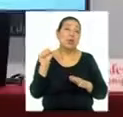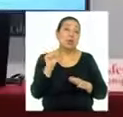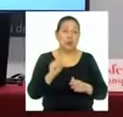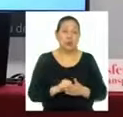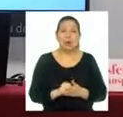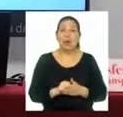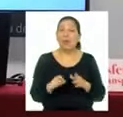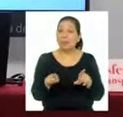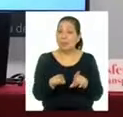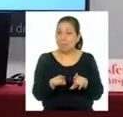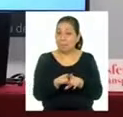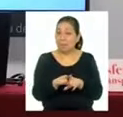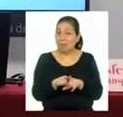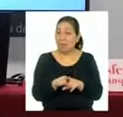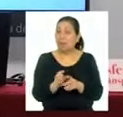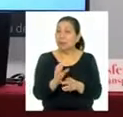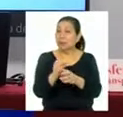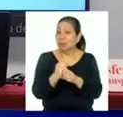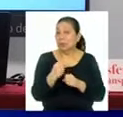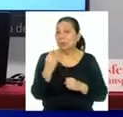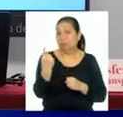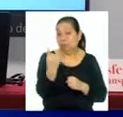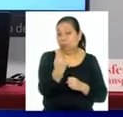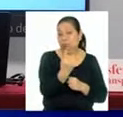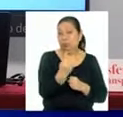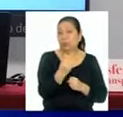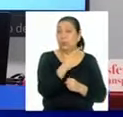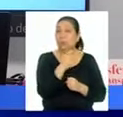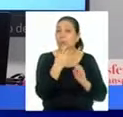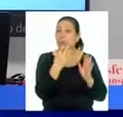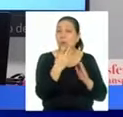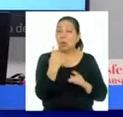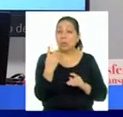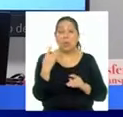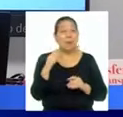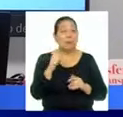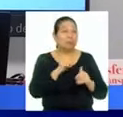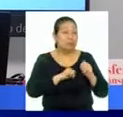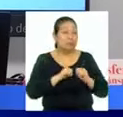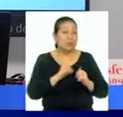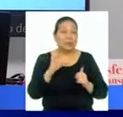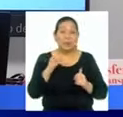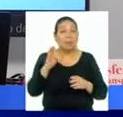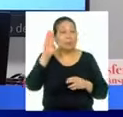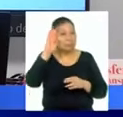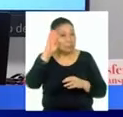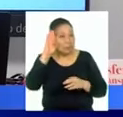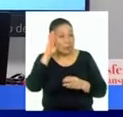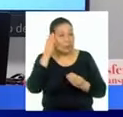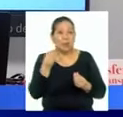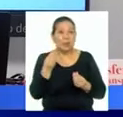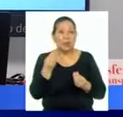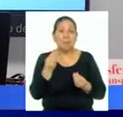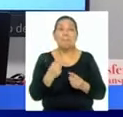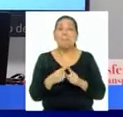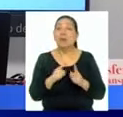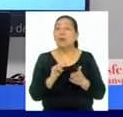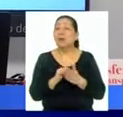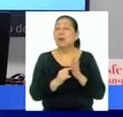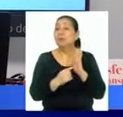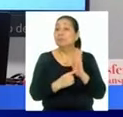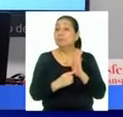soles. También se ha reparado individualmente a 191 víctimas civiles, militares y policiales, lo que